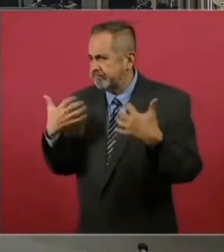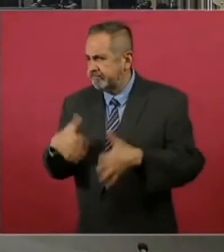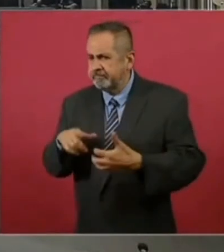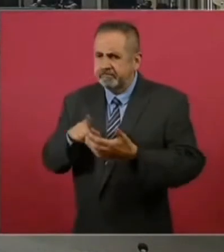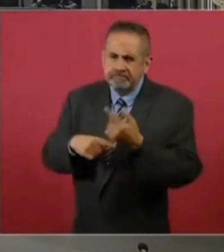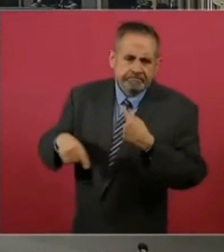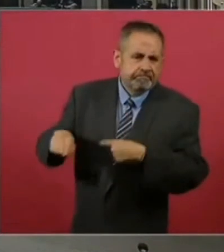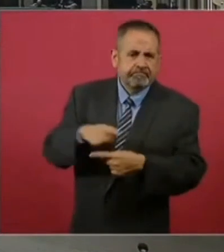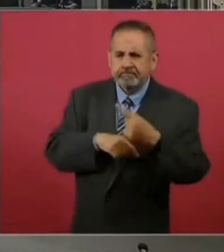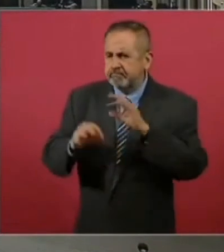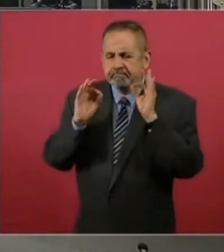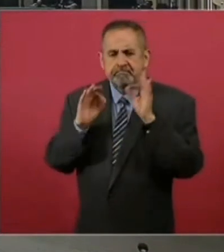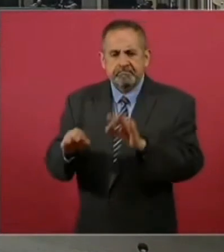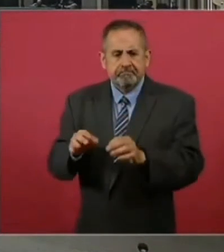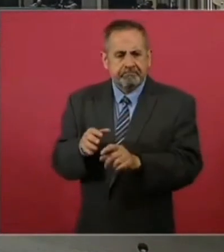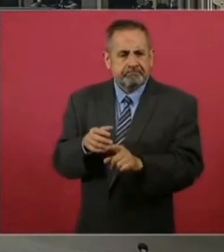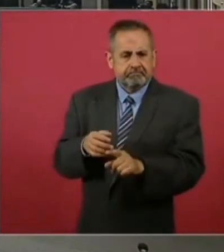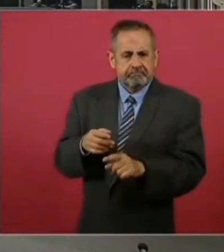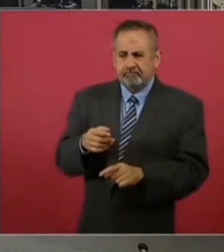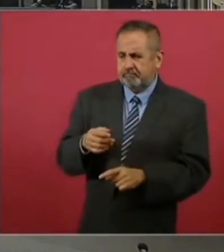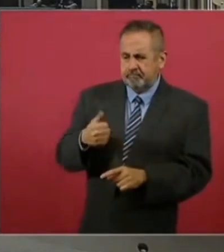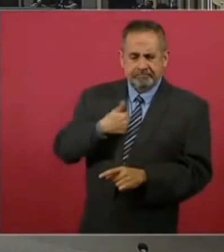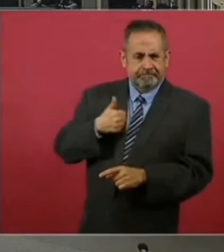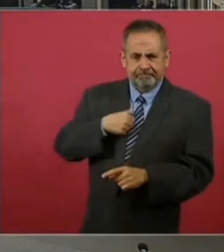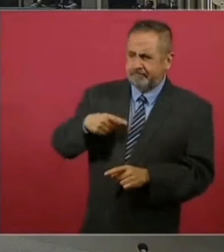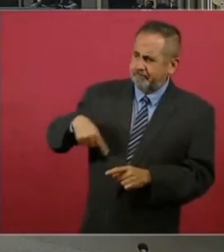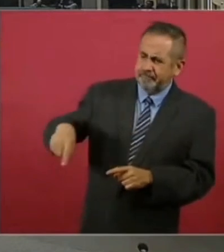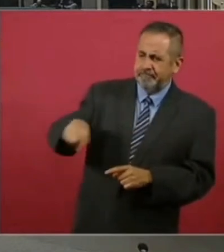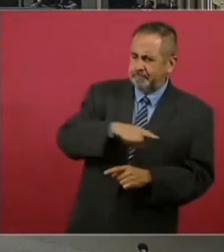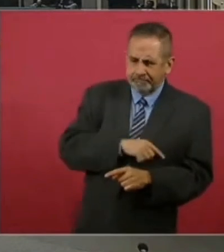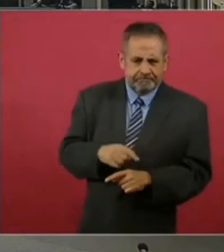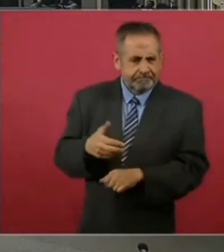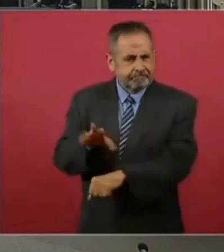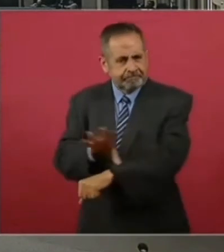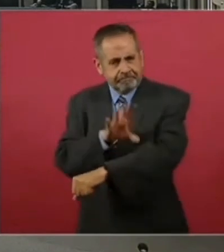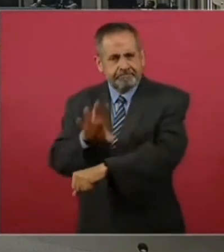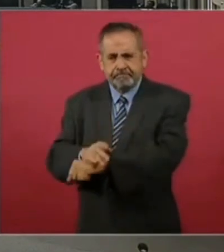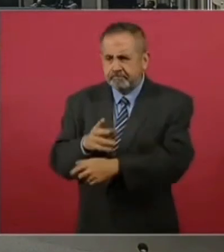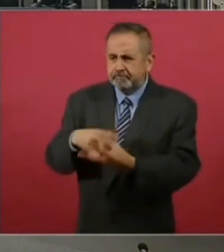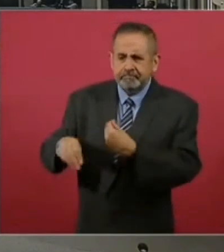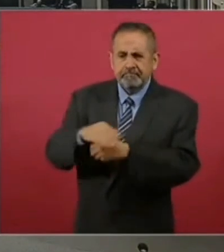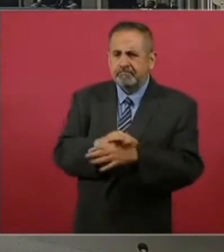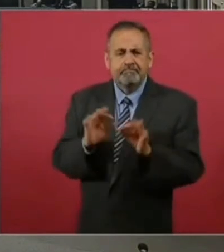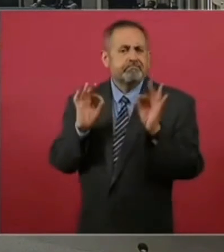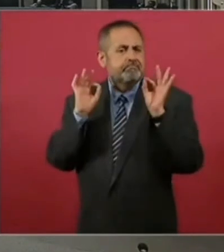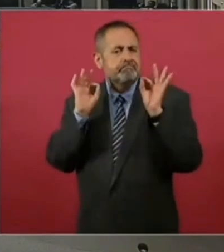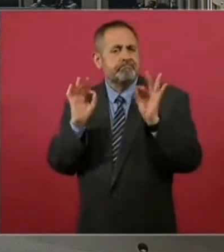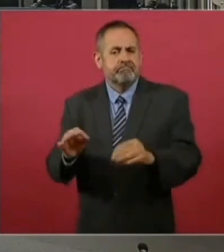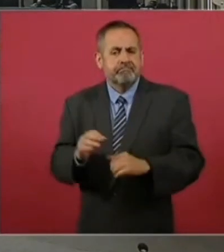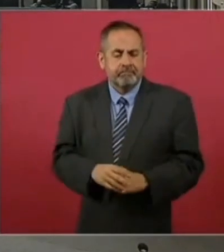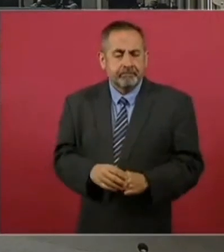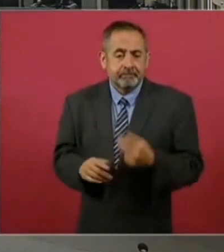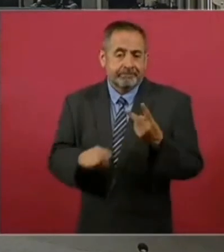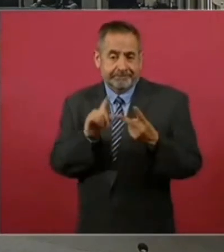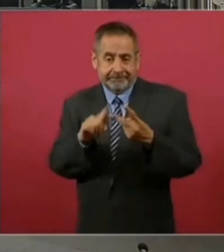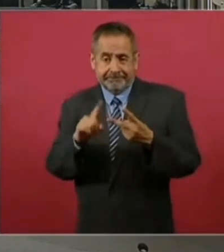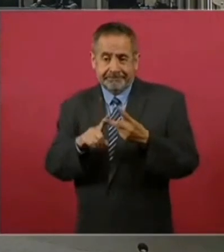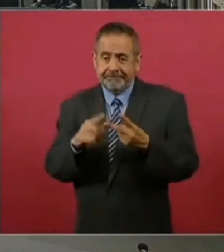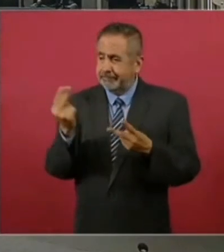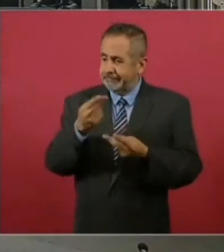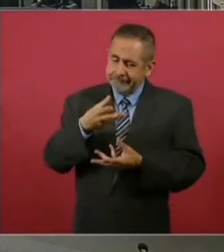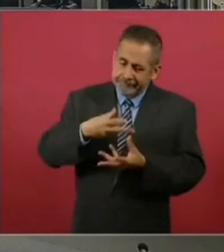tenemos que ir a la autosuficiencia energética, igual que a la autosuficiencia